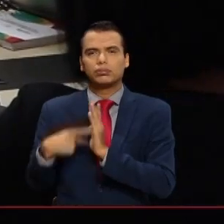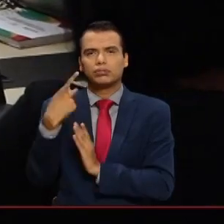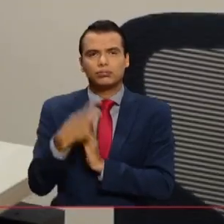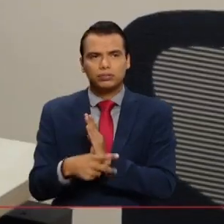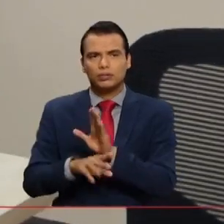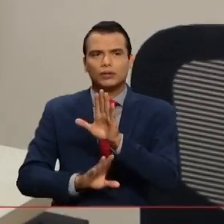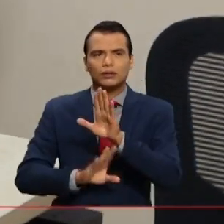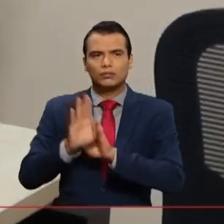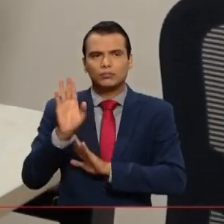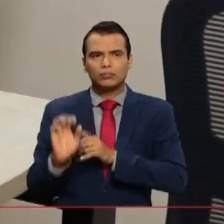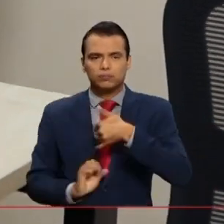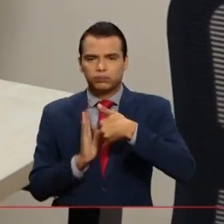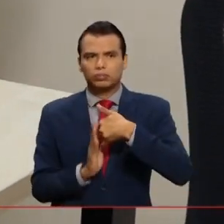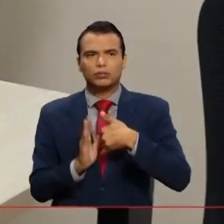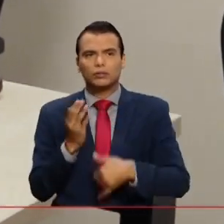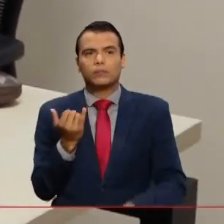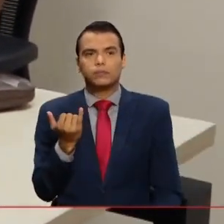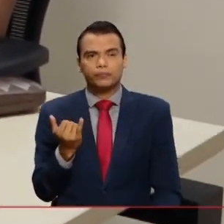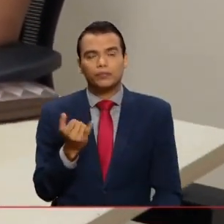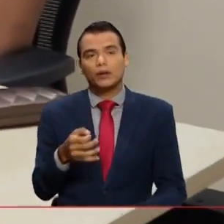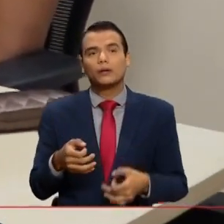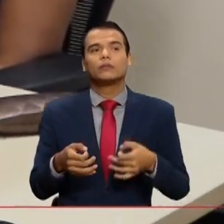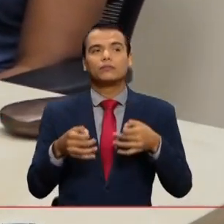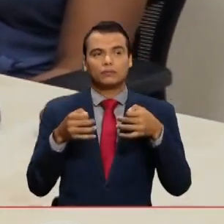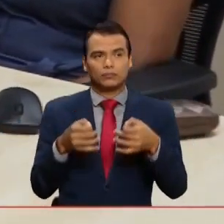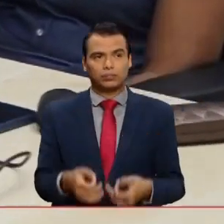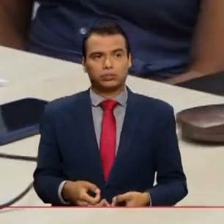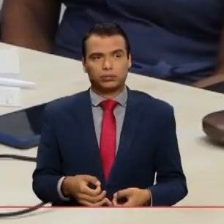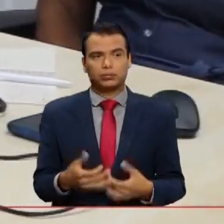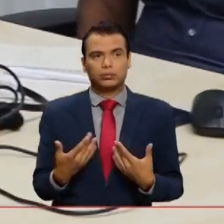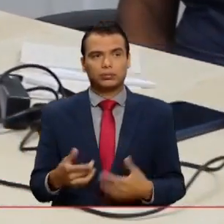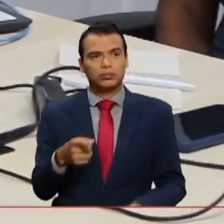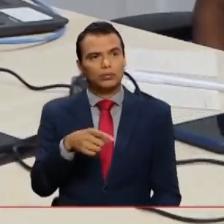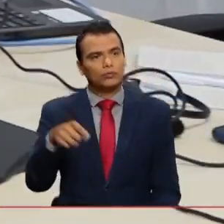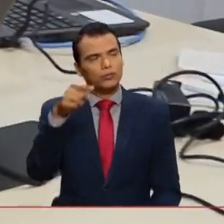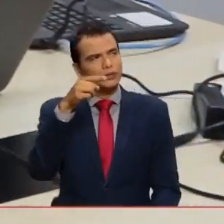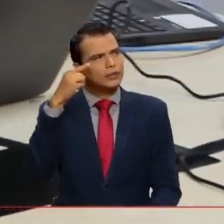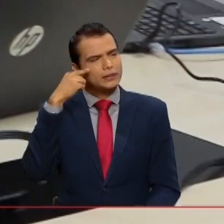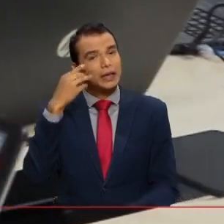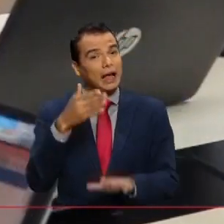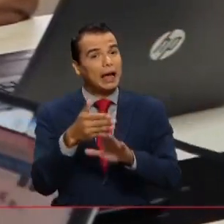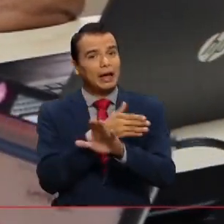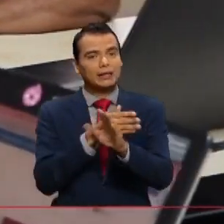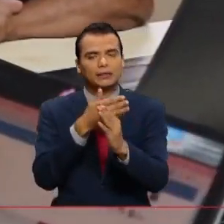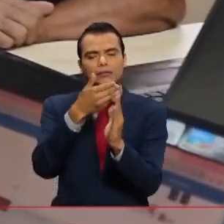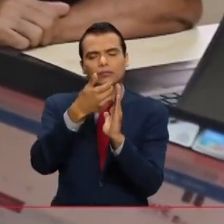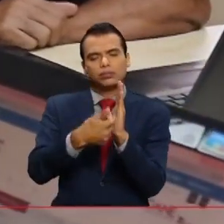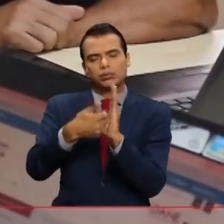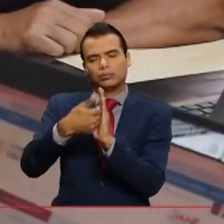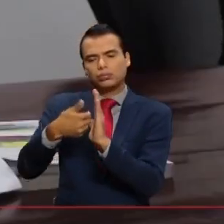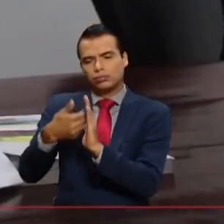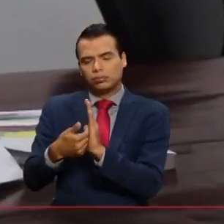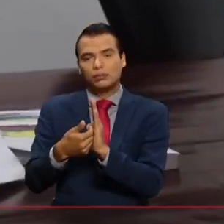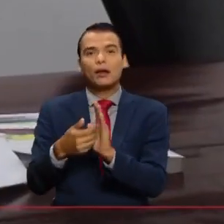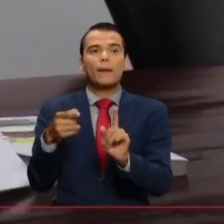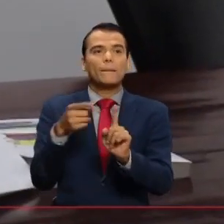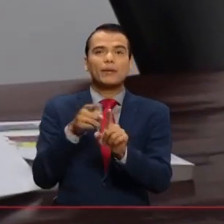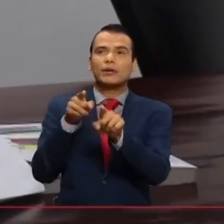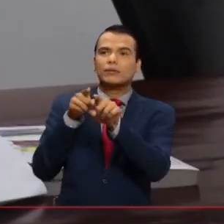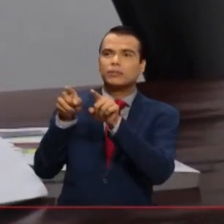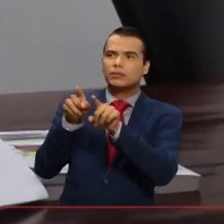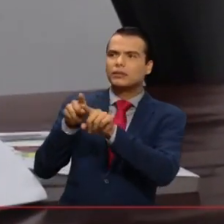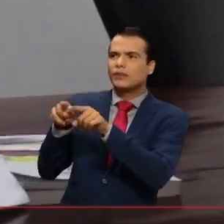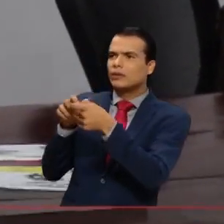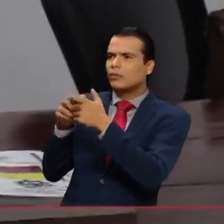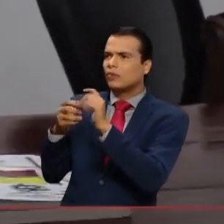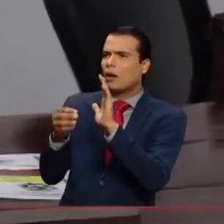y formular este documento, por supuesto, hicieron como un análisis de las problemáticas en estas regiones. ¿Qué resultados arrojó y qué